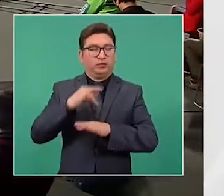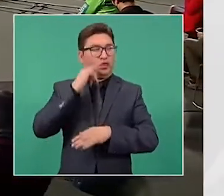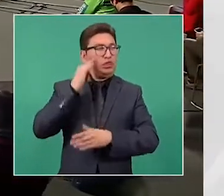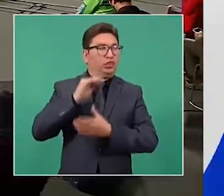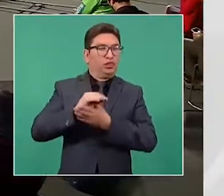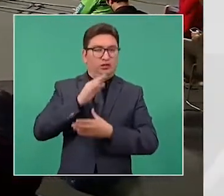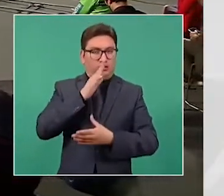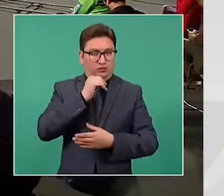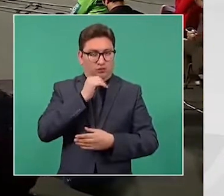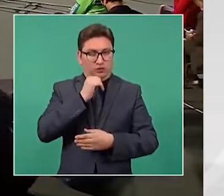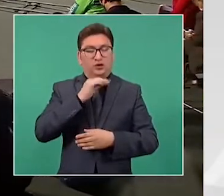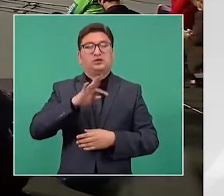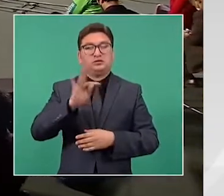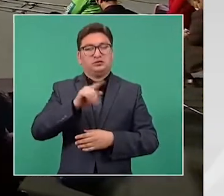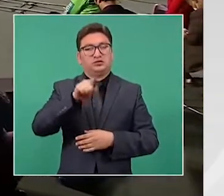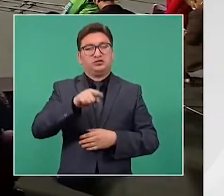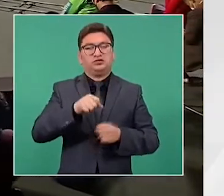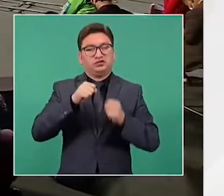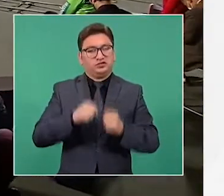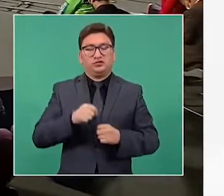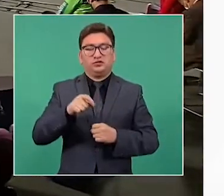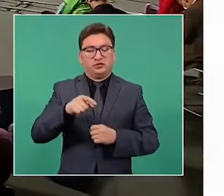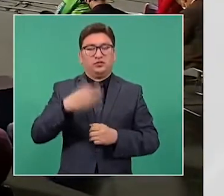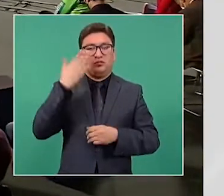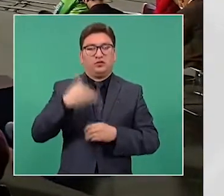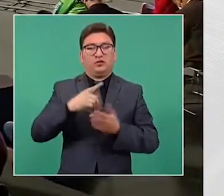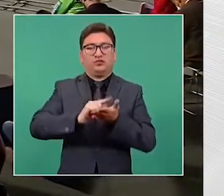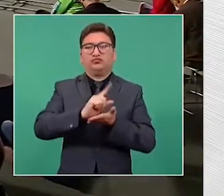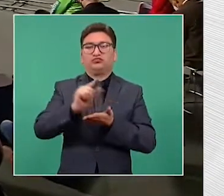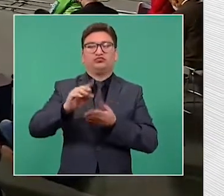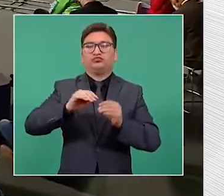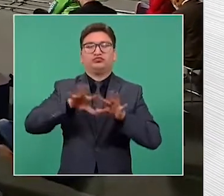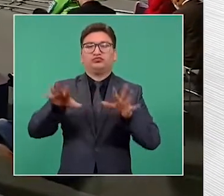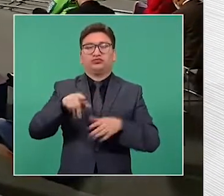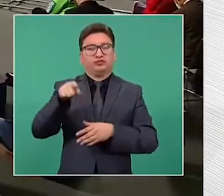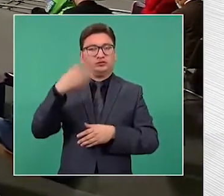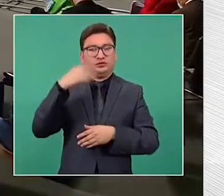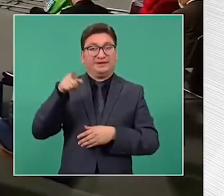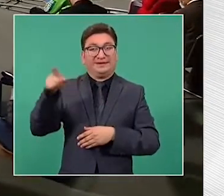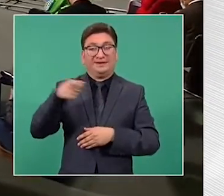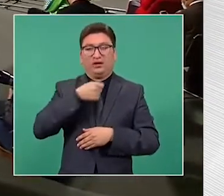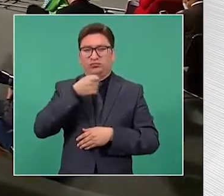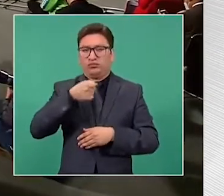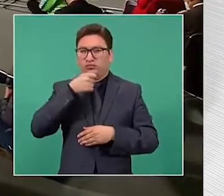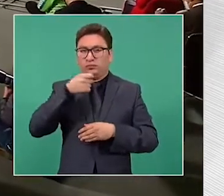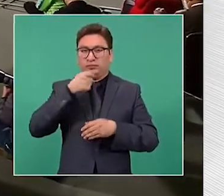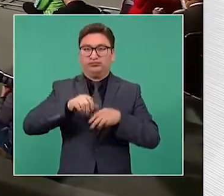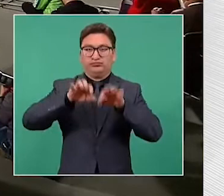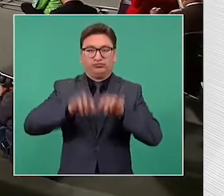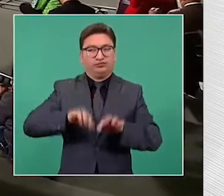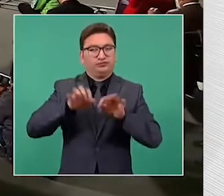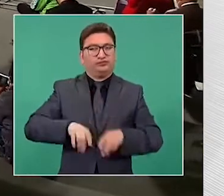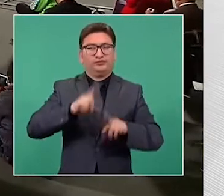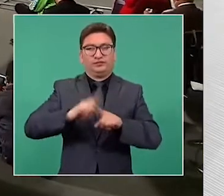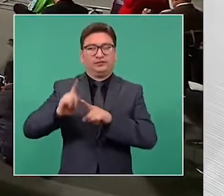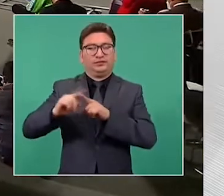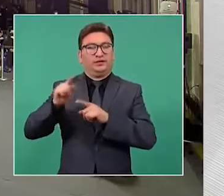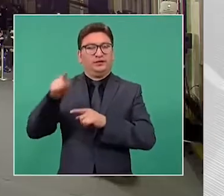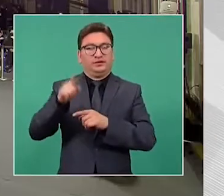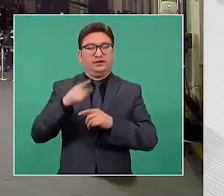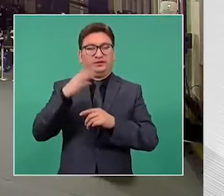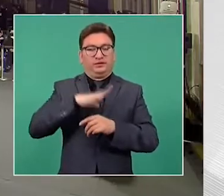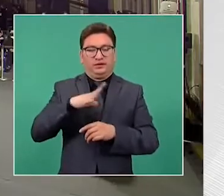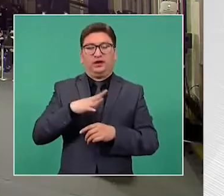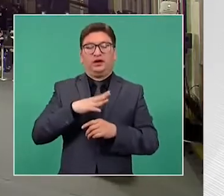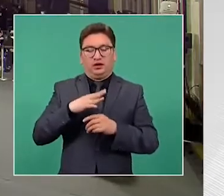Seguramente usted ya está enterado por la propia publicación de los tweets. Él ha escrito diferentes columnas, escribe para un